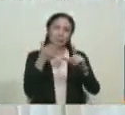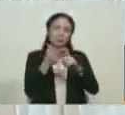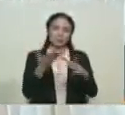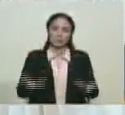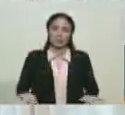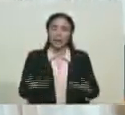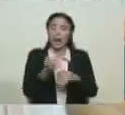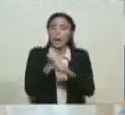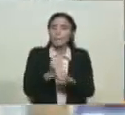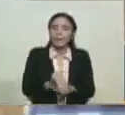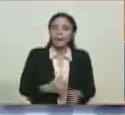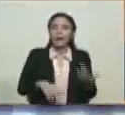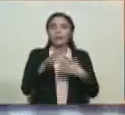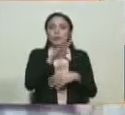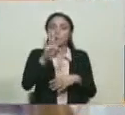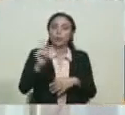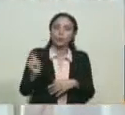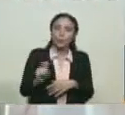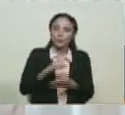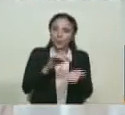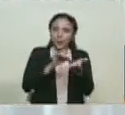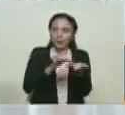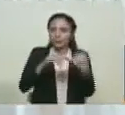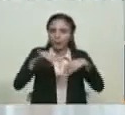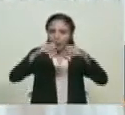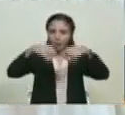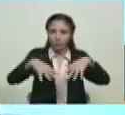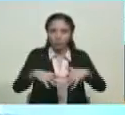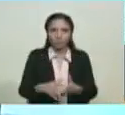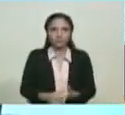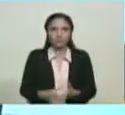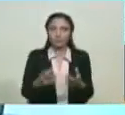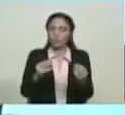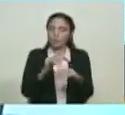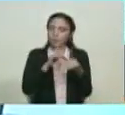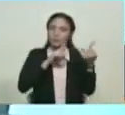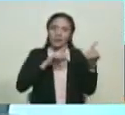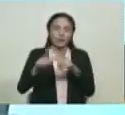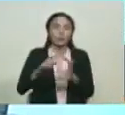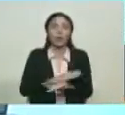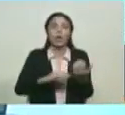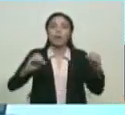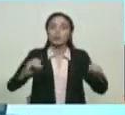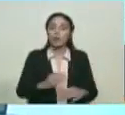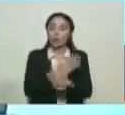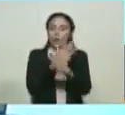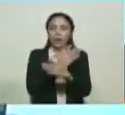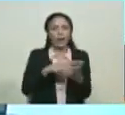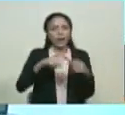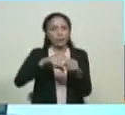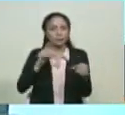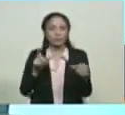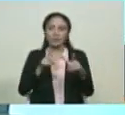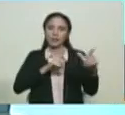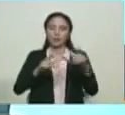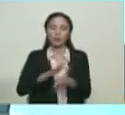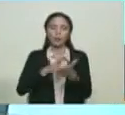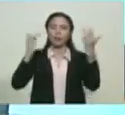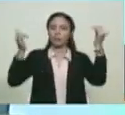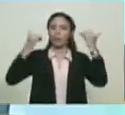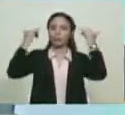que se haga efectivo y ese día vamos a hacer una fiesta nacional cuando venezuela salga de la oea vamos a hacer una fiesta